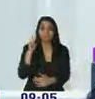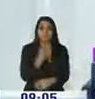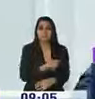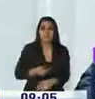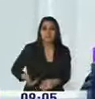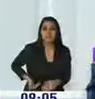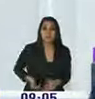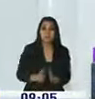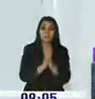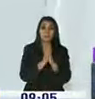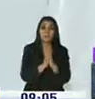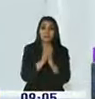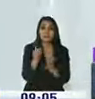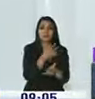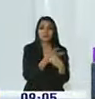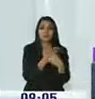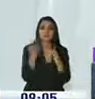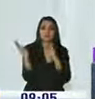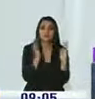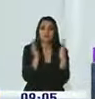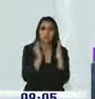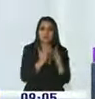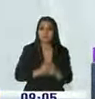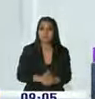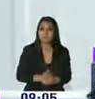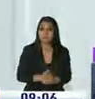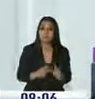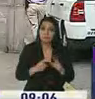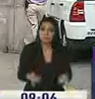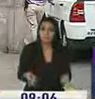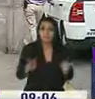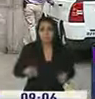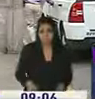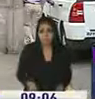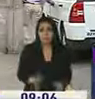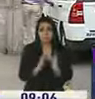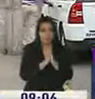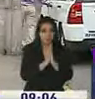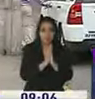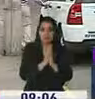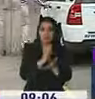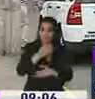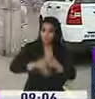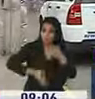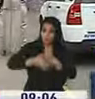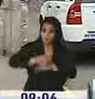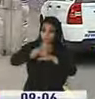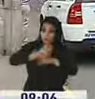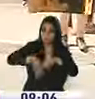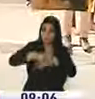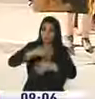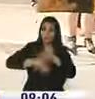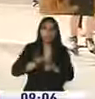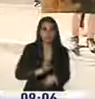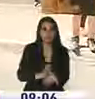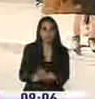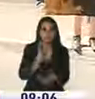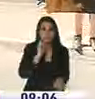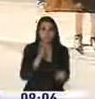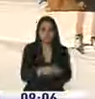apeló la medida de prisión preventiva, pedido que también fue rechazado por un tribunal de la Corte Nacional,